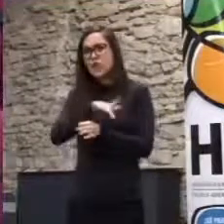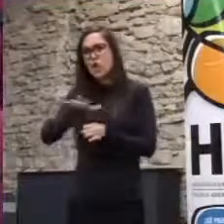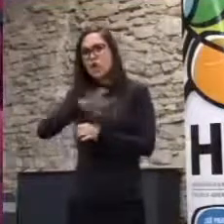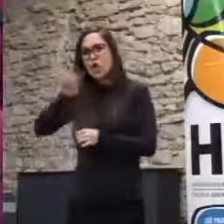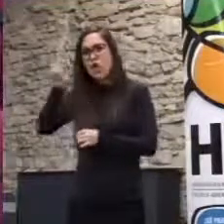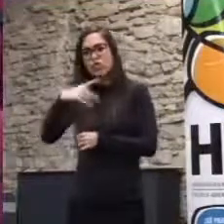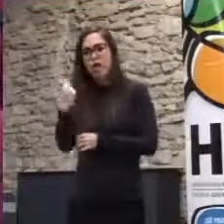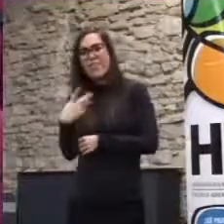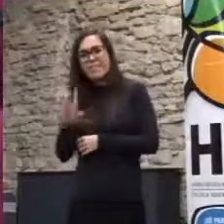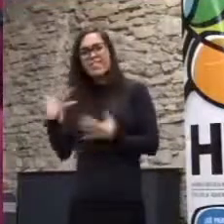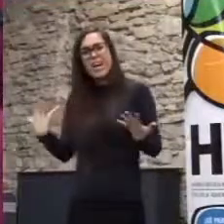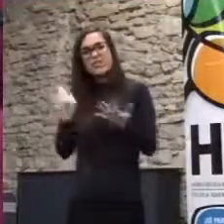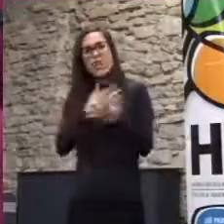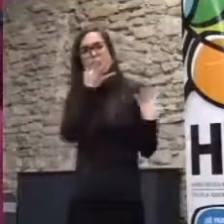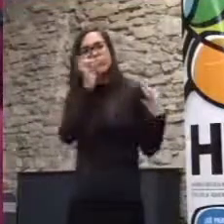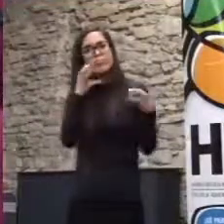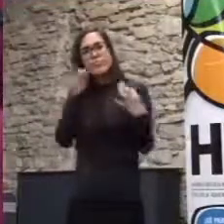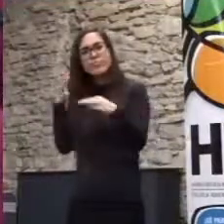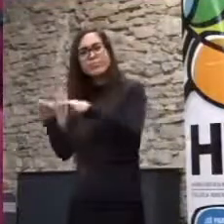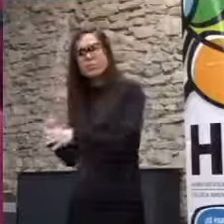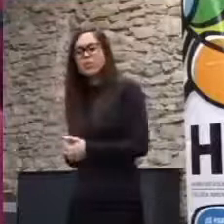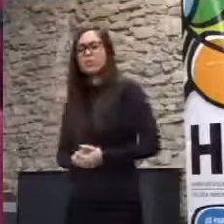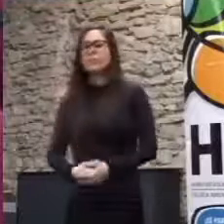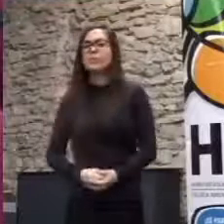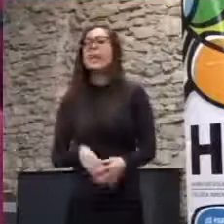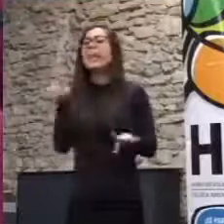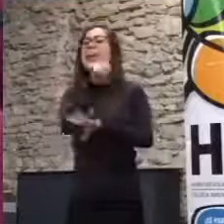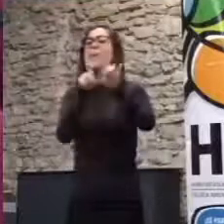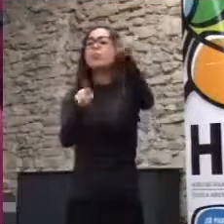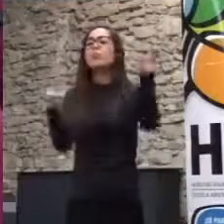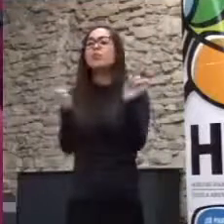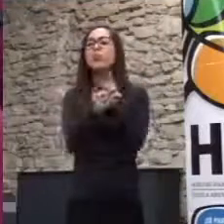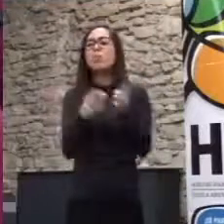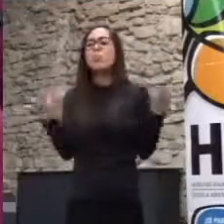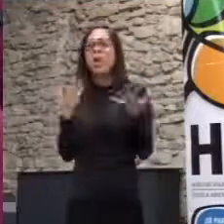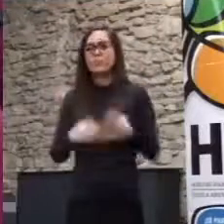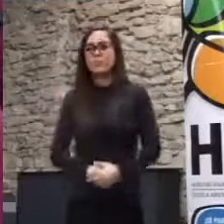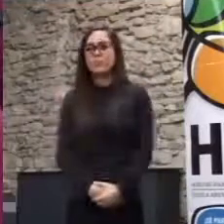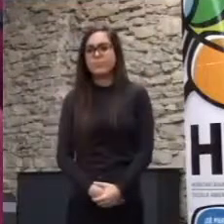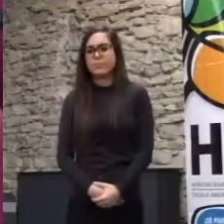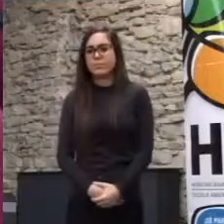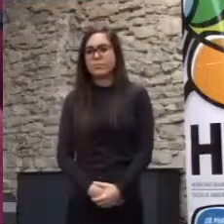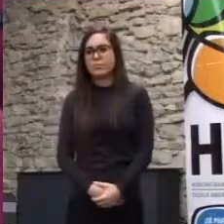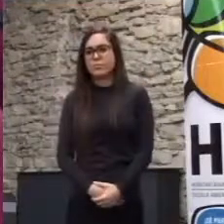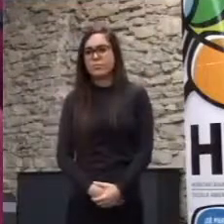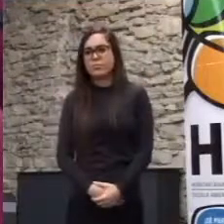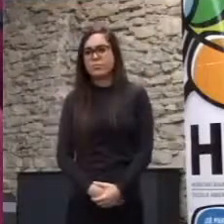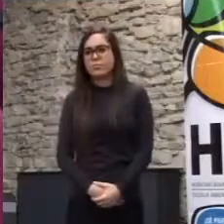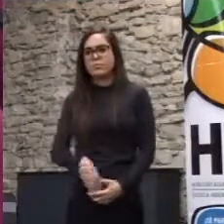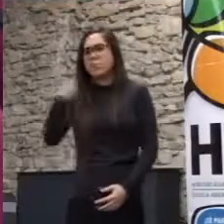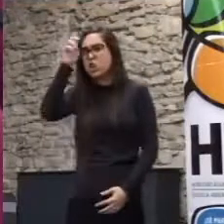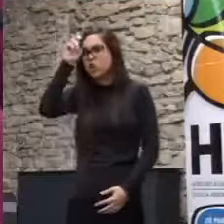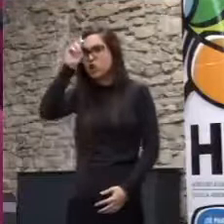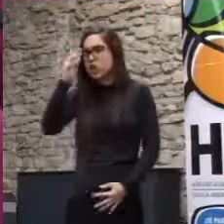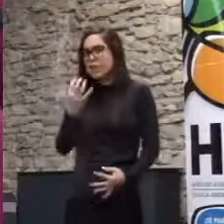de alguna forma, ¿no? En la opinión y en la comunicación e información. Y la pregunta muy breve, no sé si alguien está pensando, pero